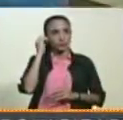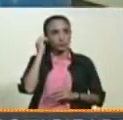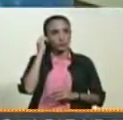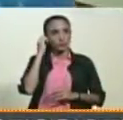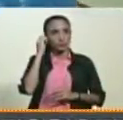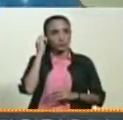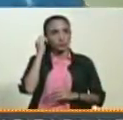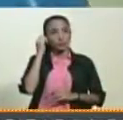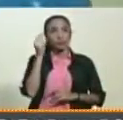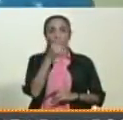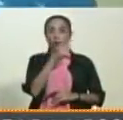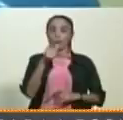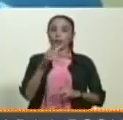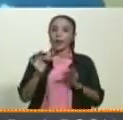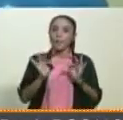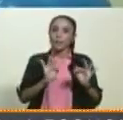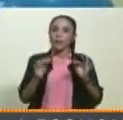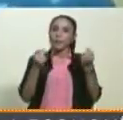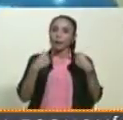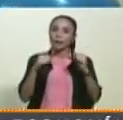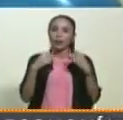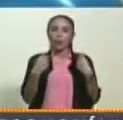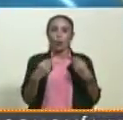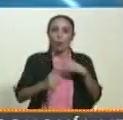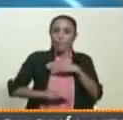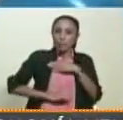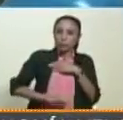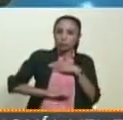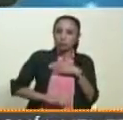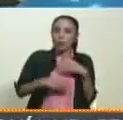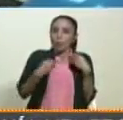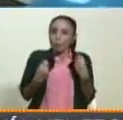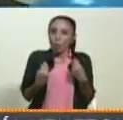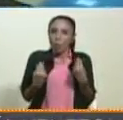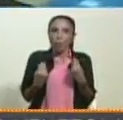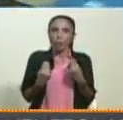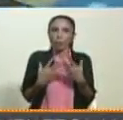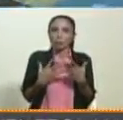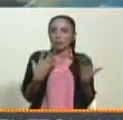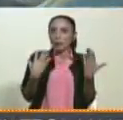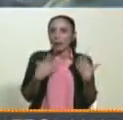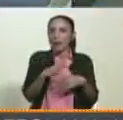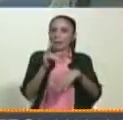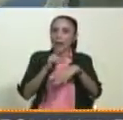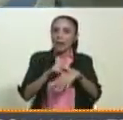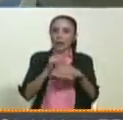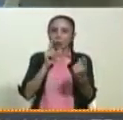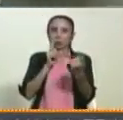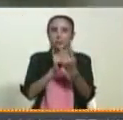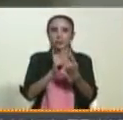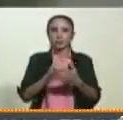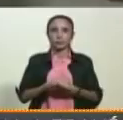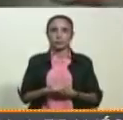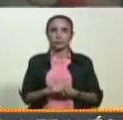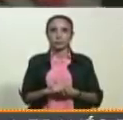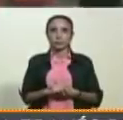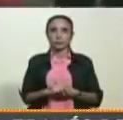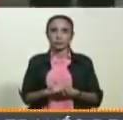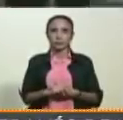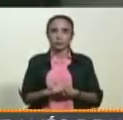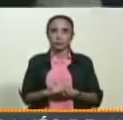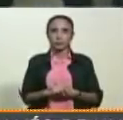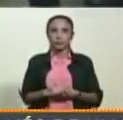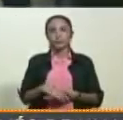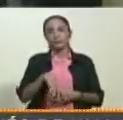preparto. El área de preparto, ¿verdad? De acá es importante recalcar y hacer una pequeña